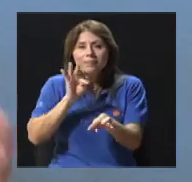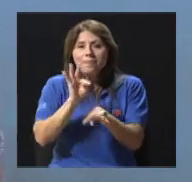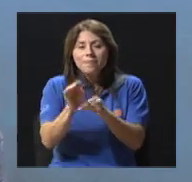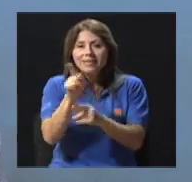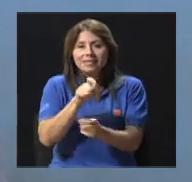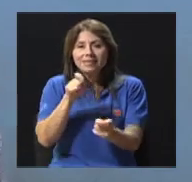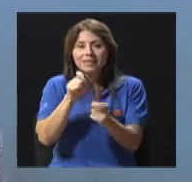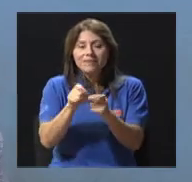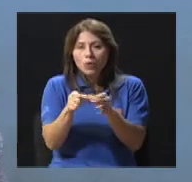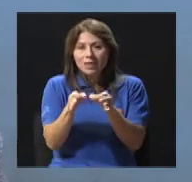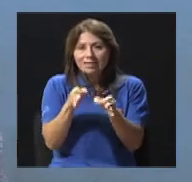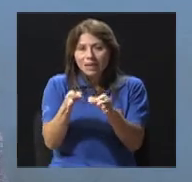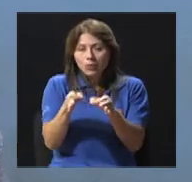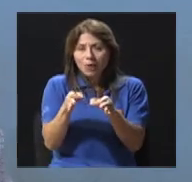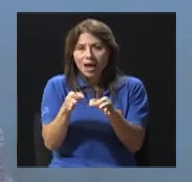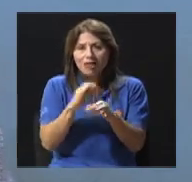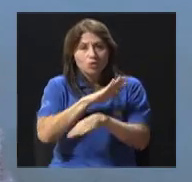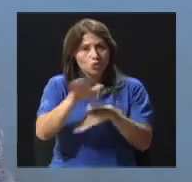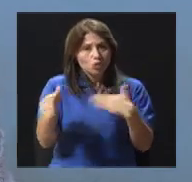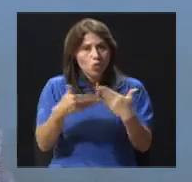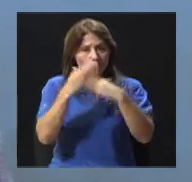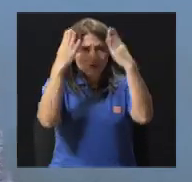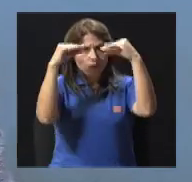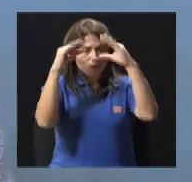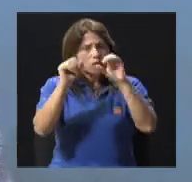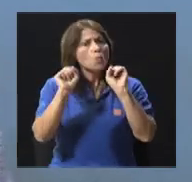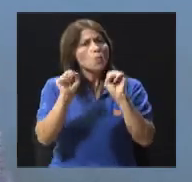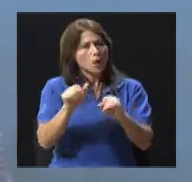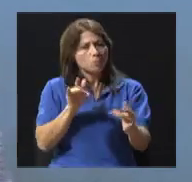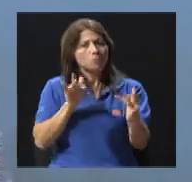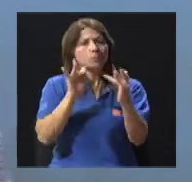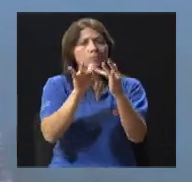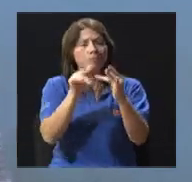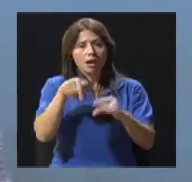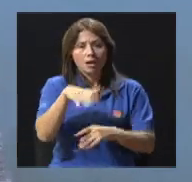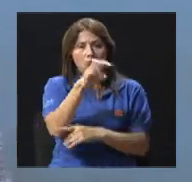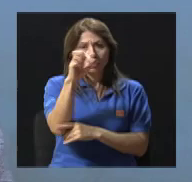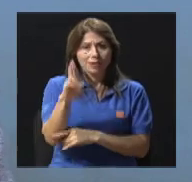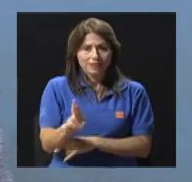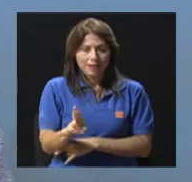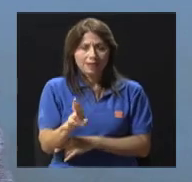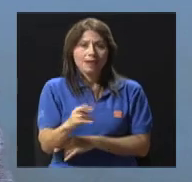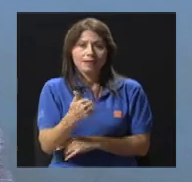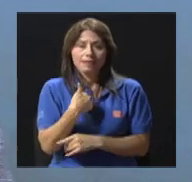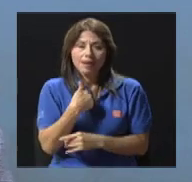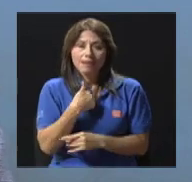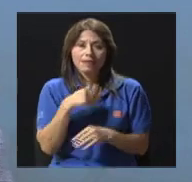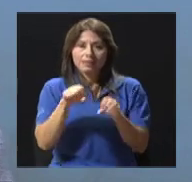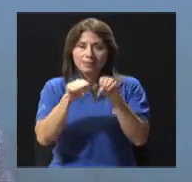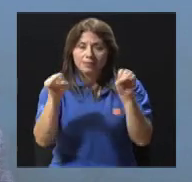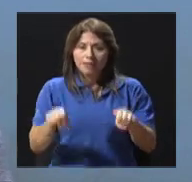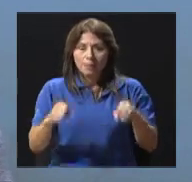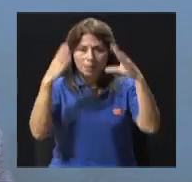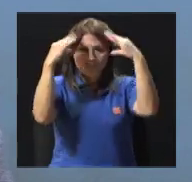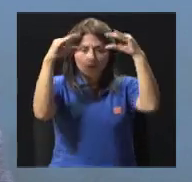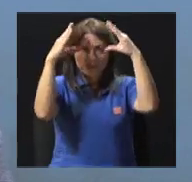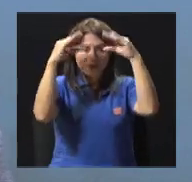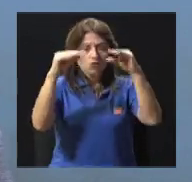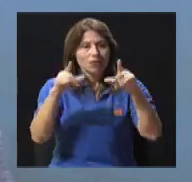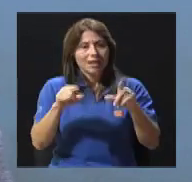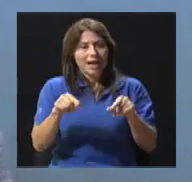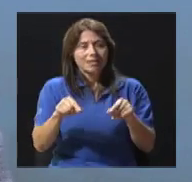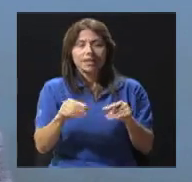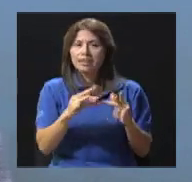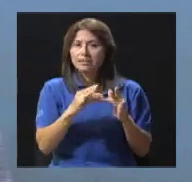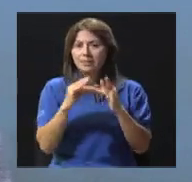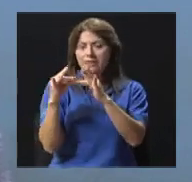tipo específico de tratamiento cáncer. Toda esta información está disponible y, como les dije, Costa Rica cuenta con un sistema de información en cáncer